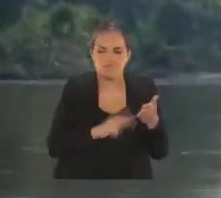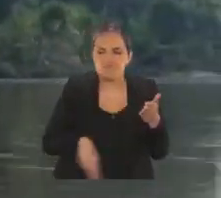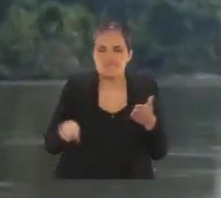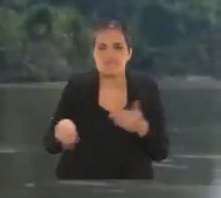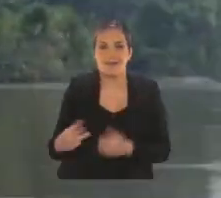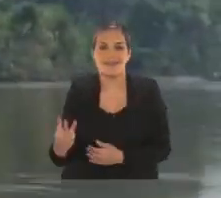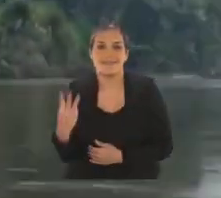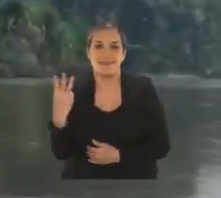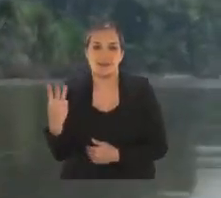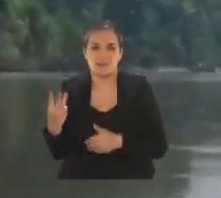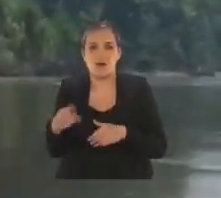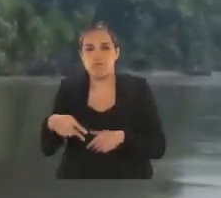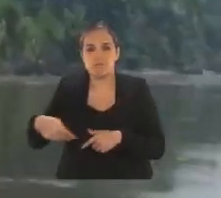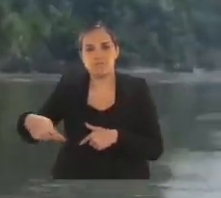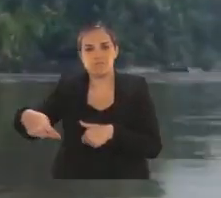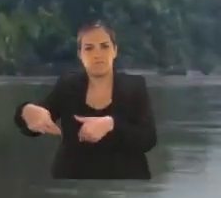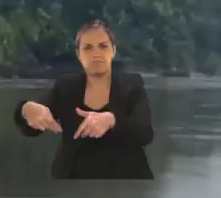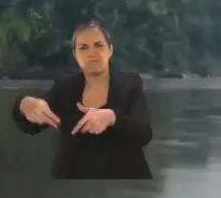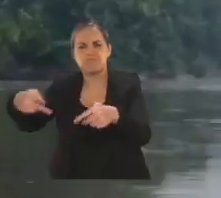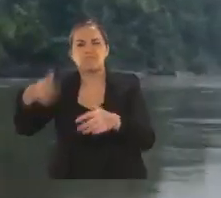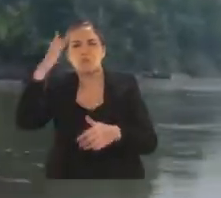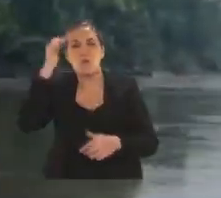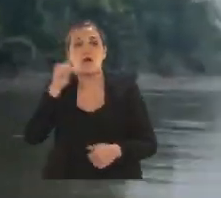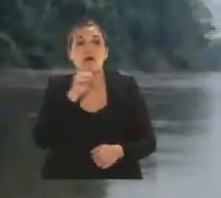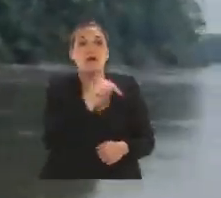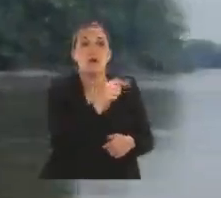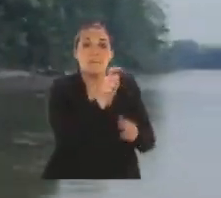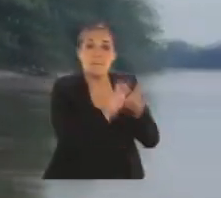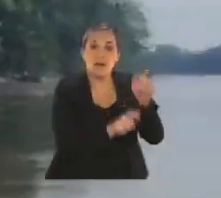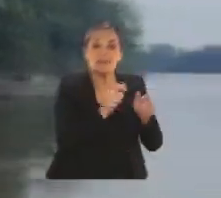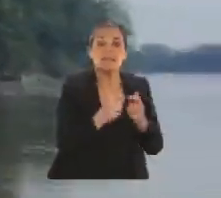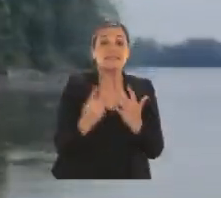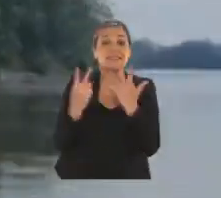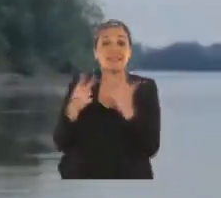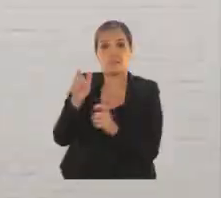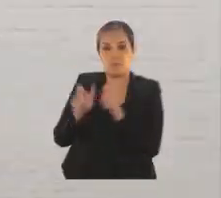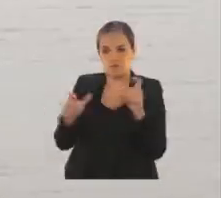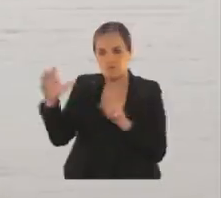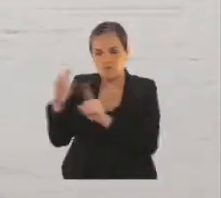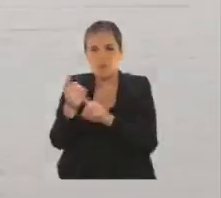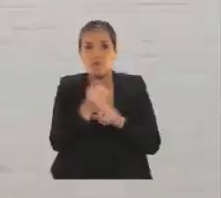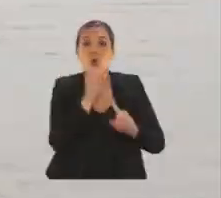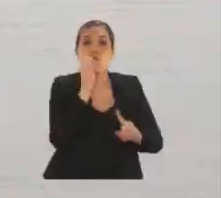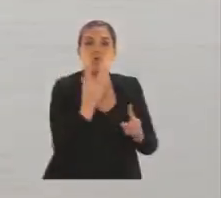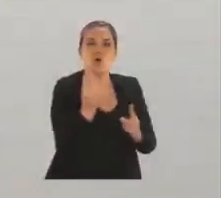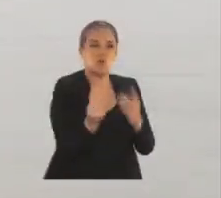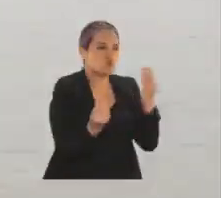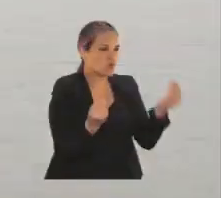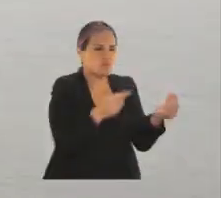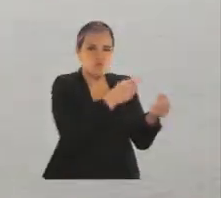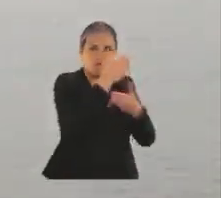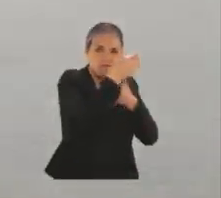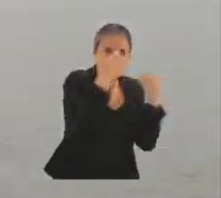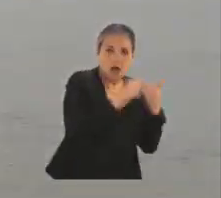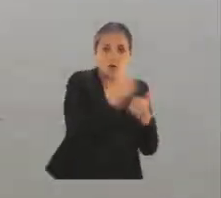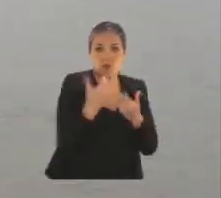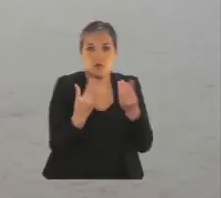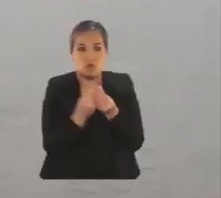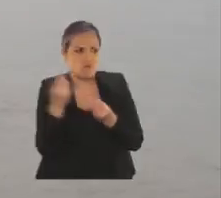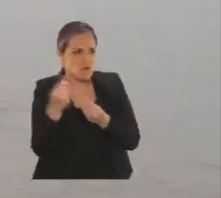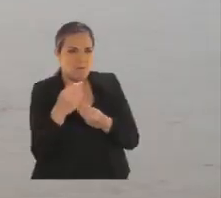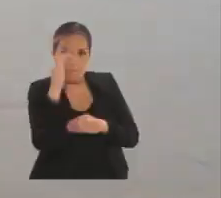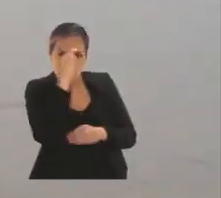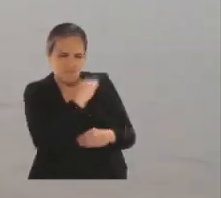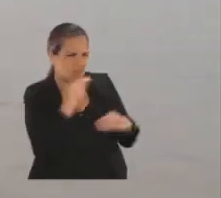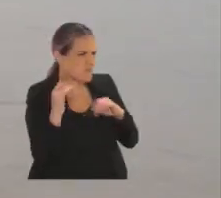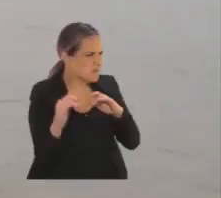del Frente 48 de las FARC y el Frente Carolina Ramírez de esta misma organización guerrillera. De acuerdo al comandante de la 6ª División del